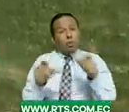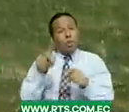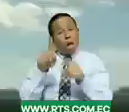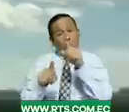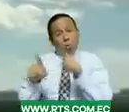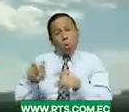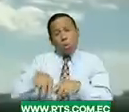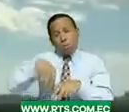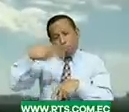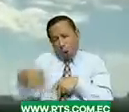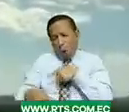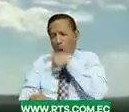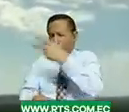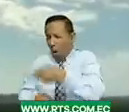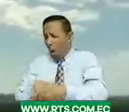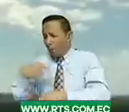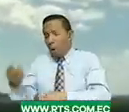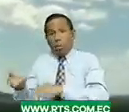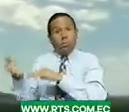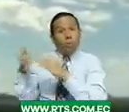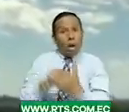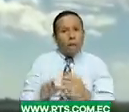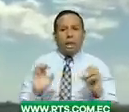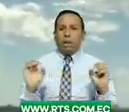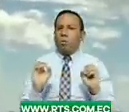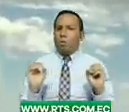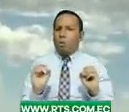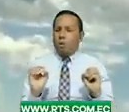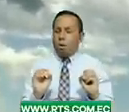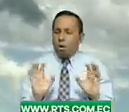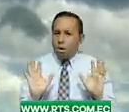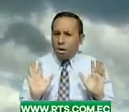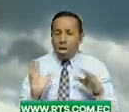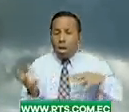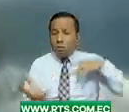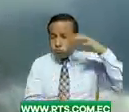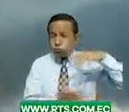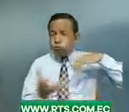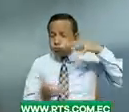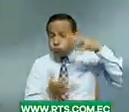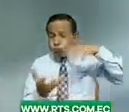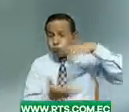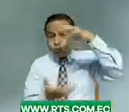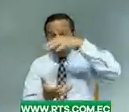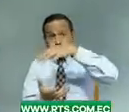trajo consigo grandes bolas de granizo y fuertes lluvias.